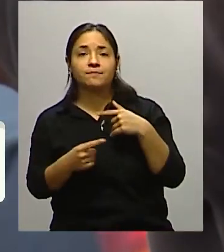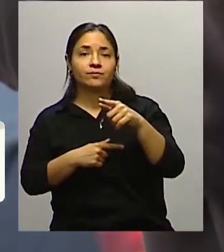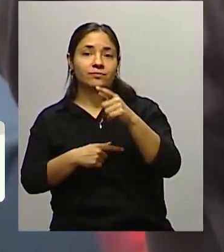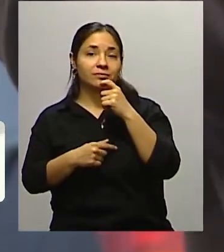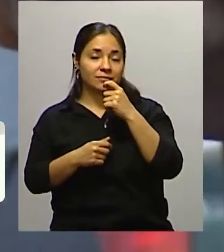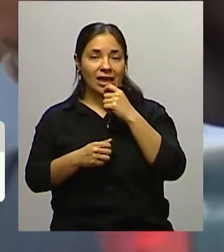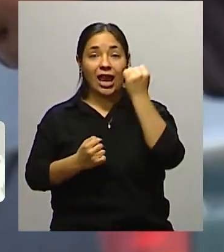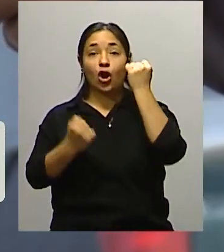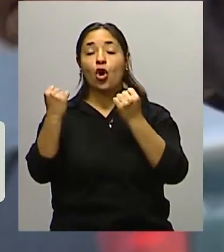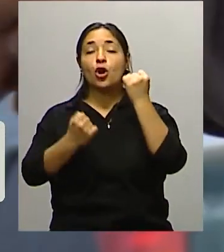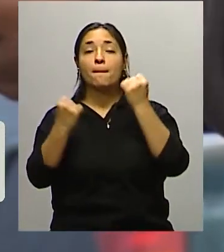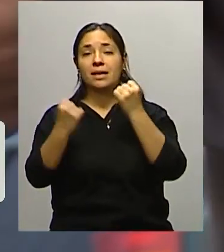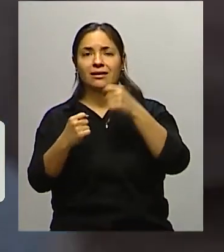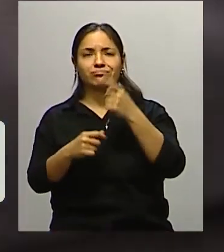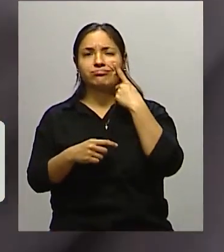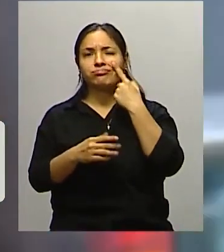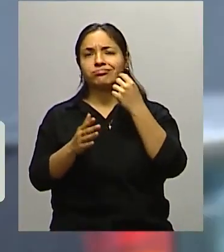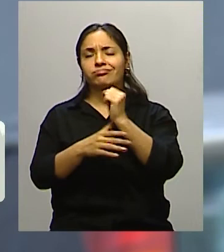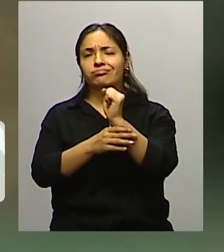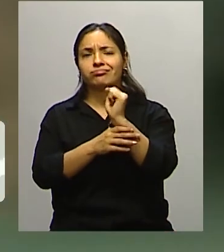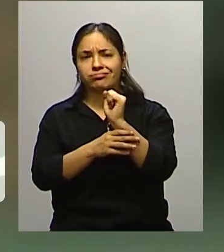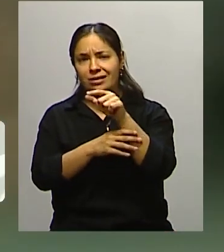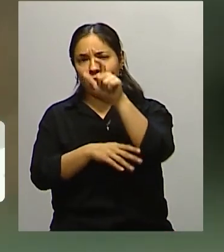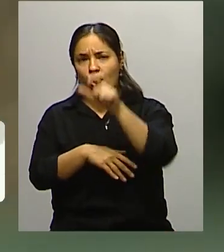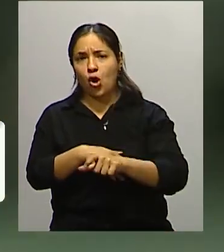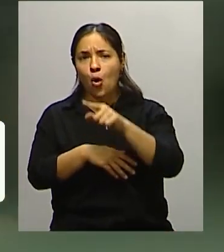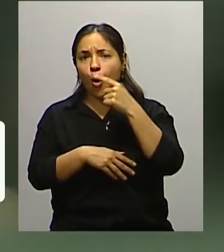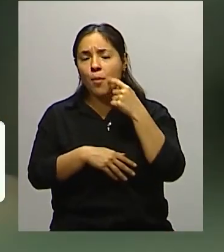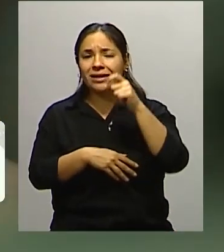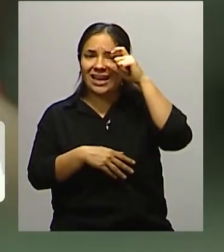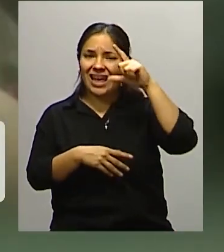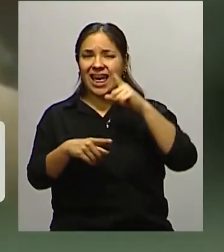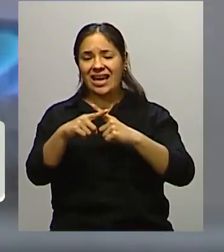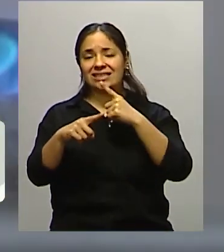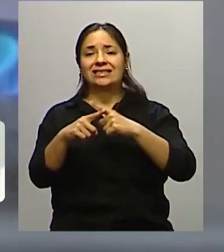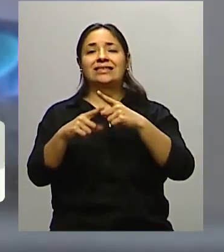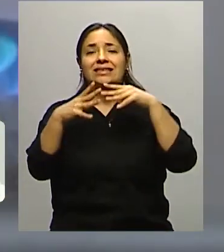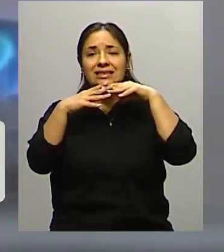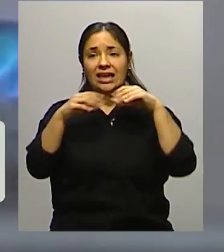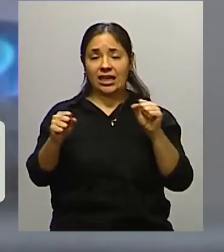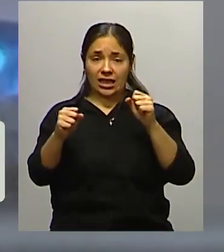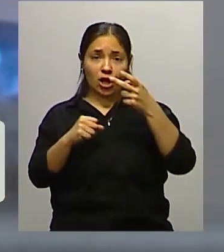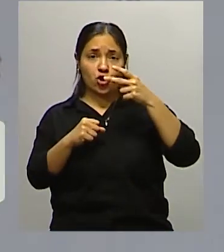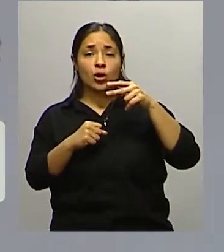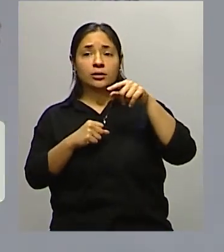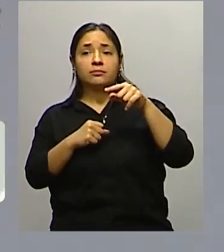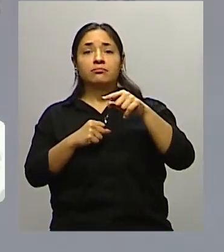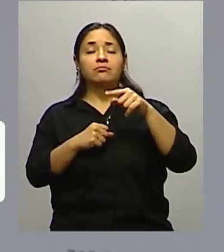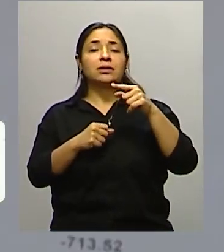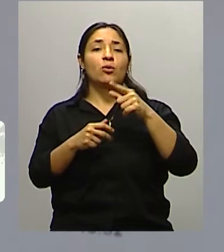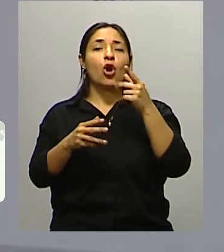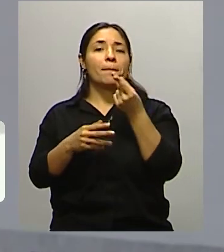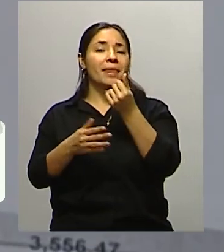de un economista muy conocido, que es Larry Summers, que fue el secretario del Tesoro de los Estados Unidos, que decía: no, cuidado, esto no es